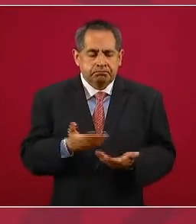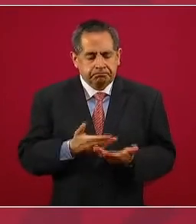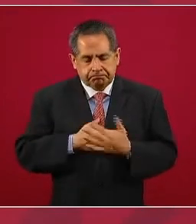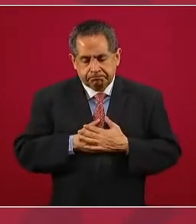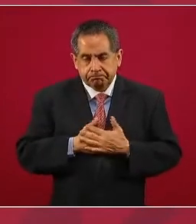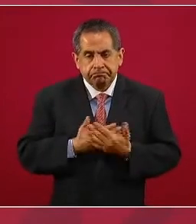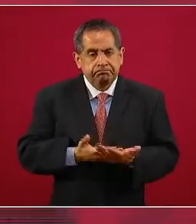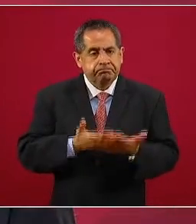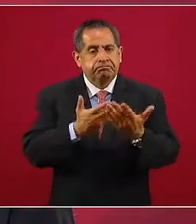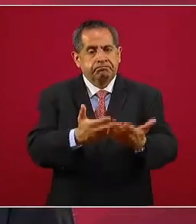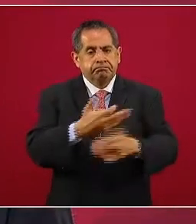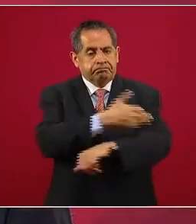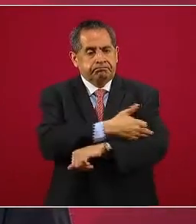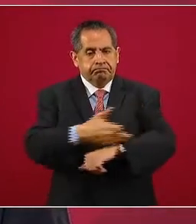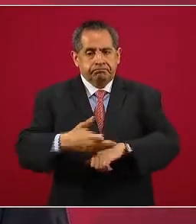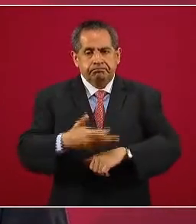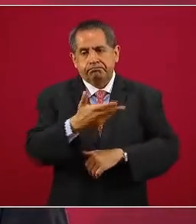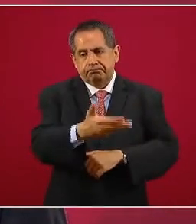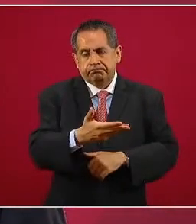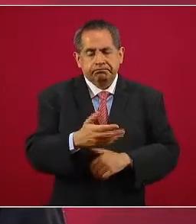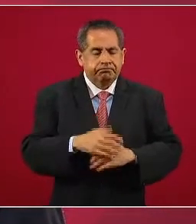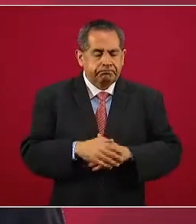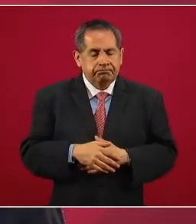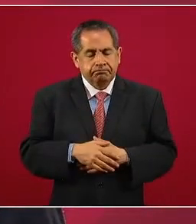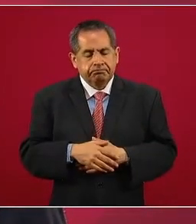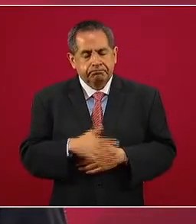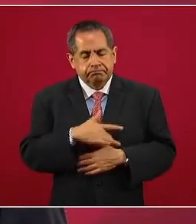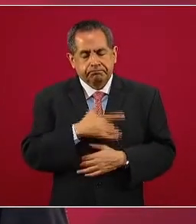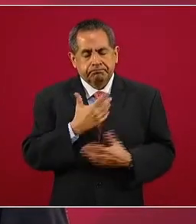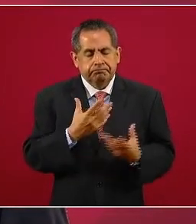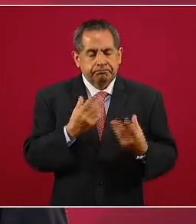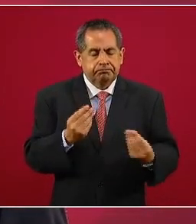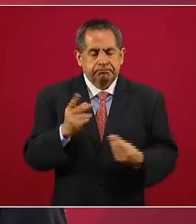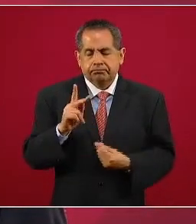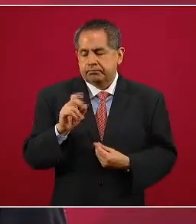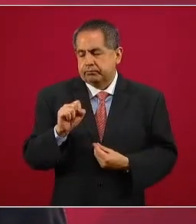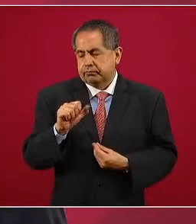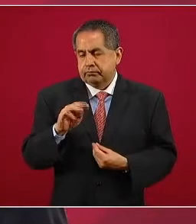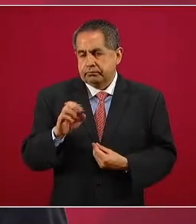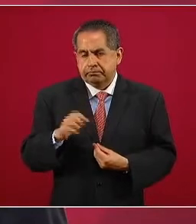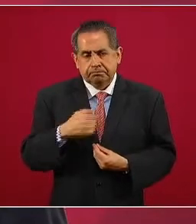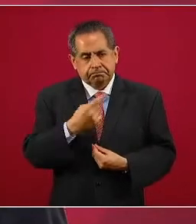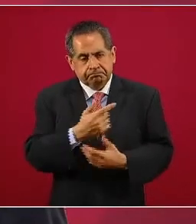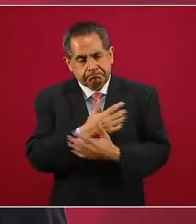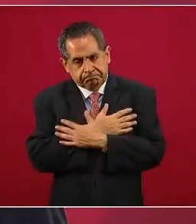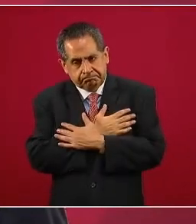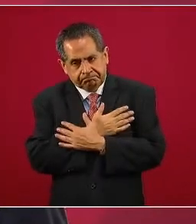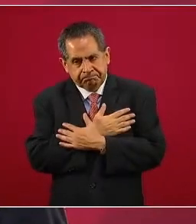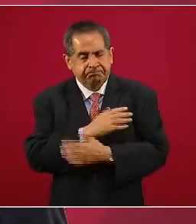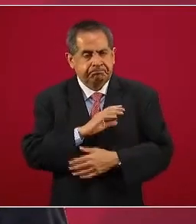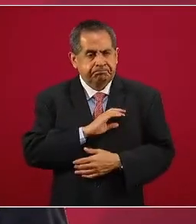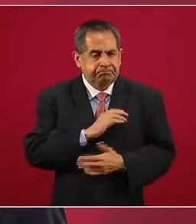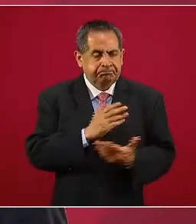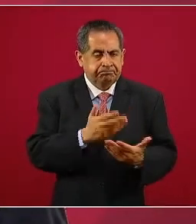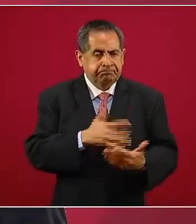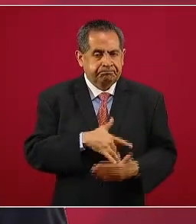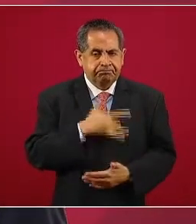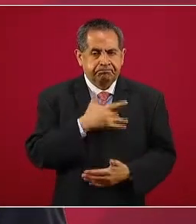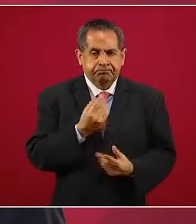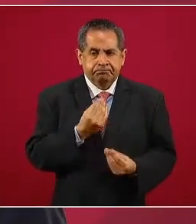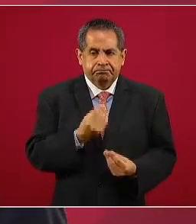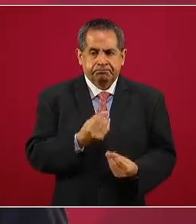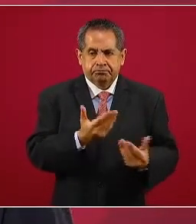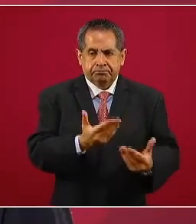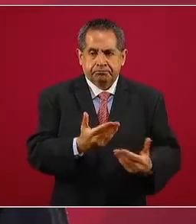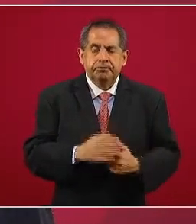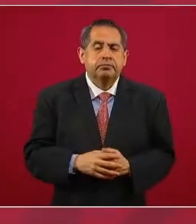ofrecer a los familiares nuestro pésame permanente, nuestro abrazo fraterno. Ya